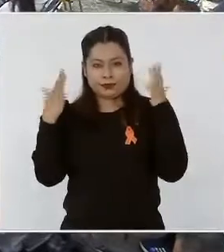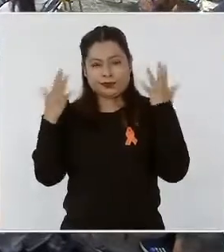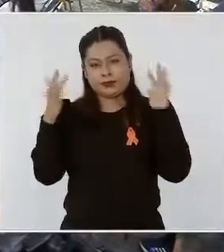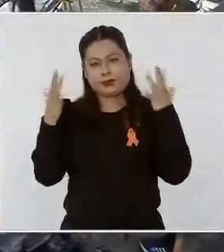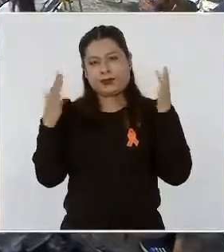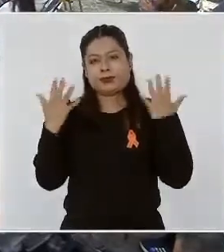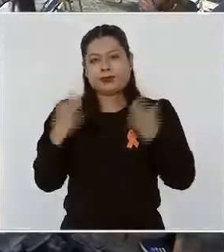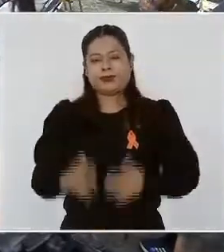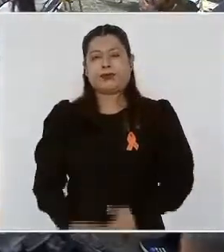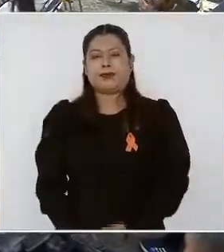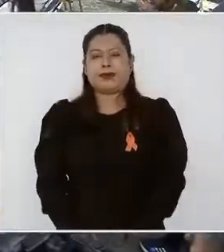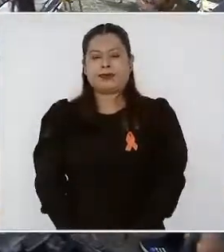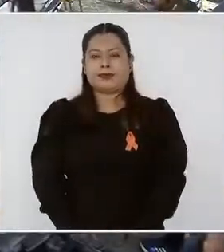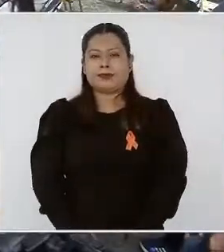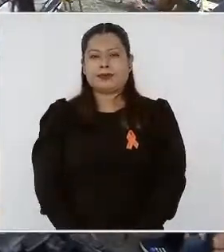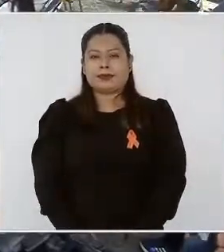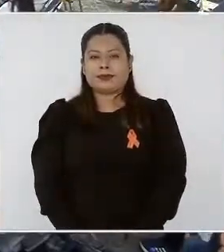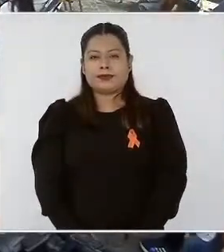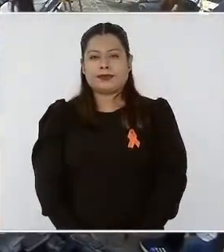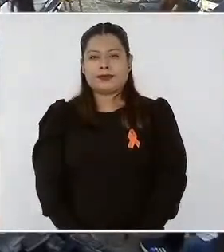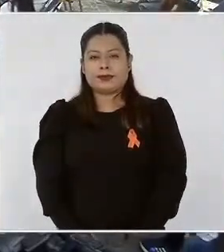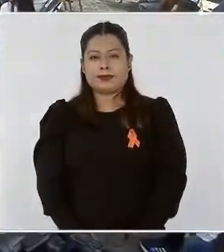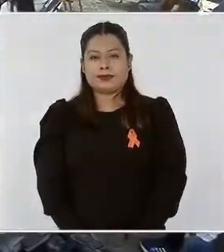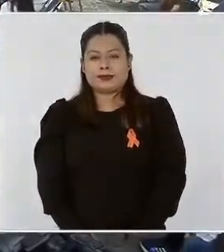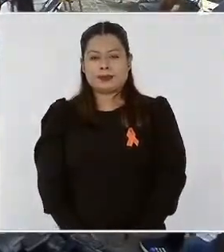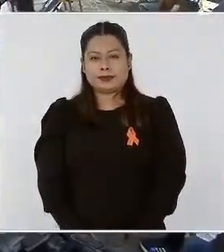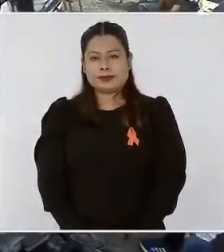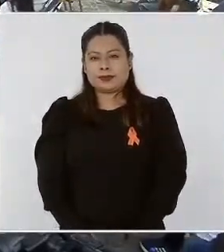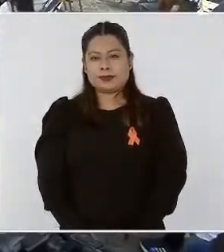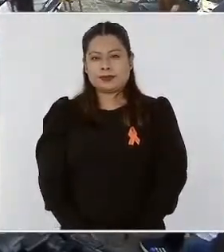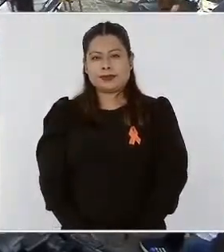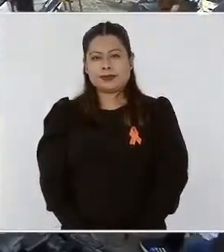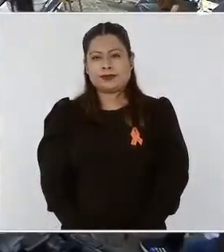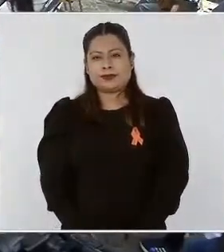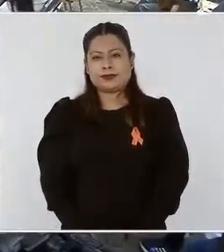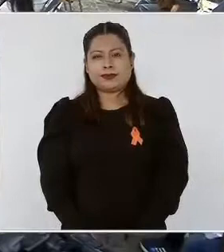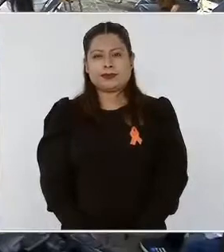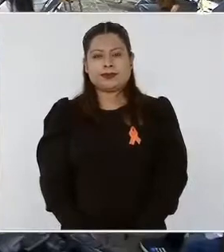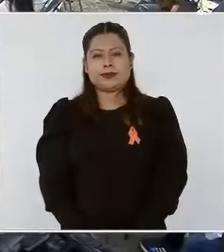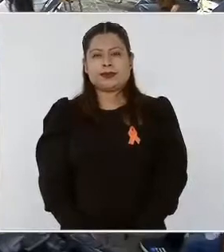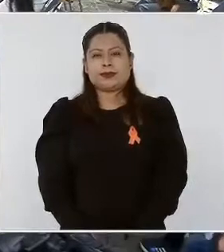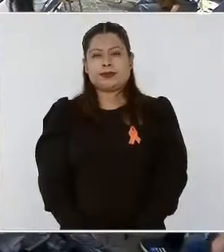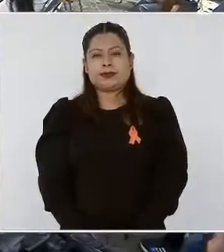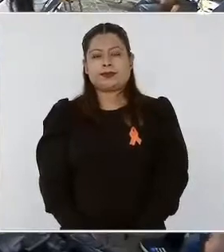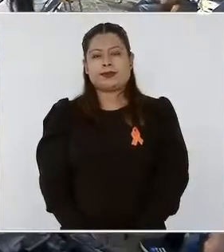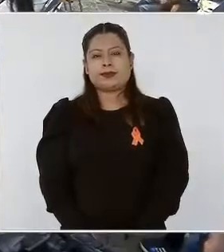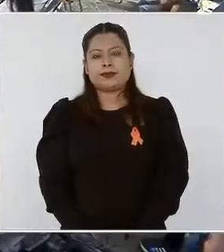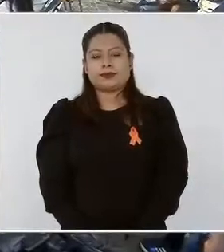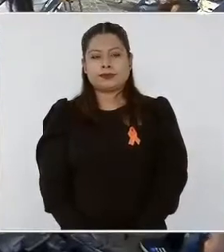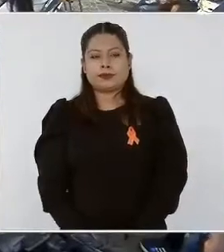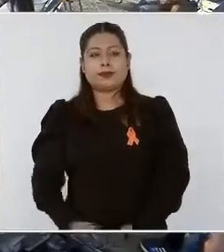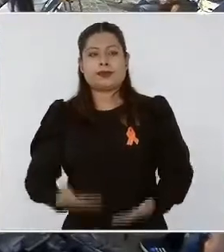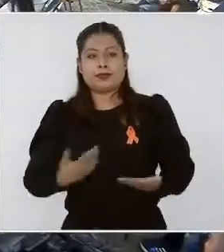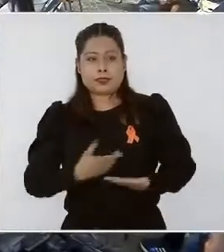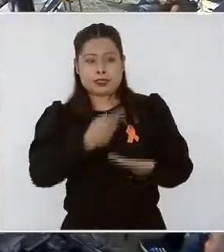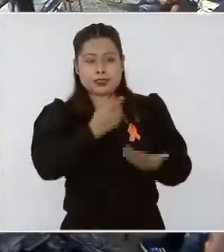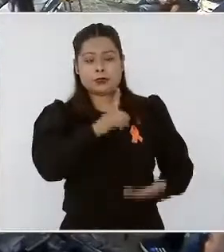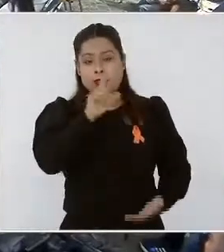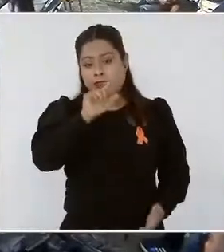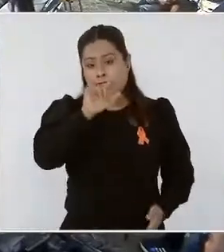Bravo. Y debo decir que como Lila